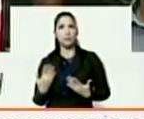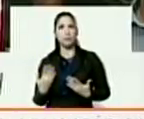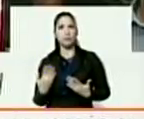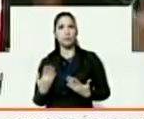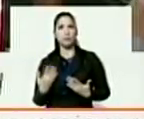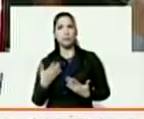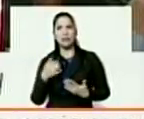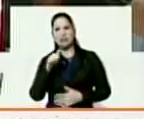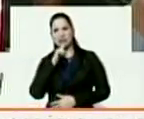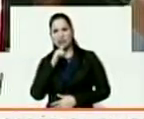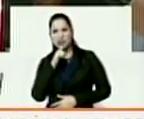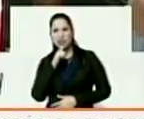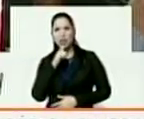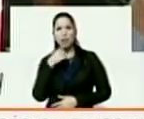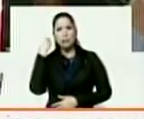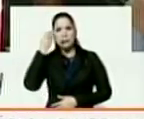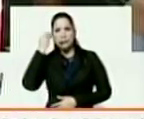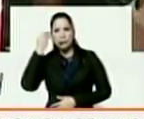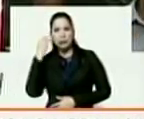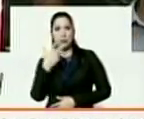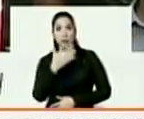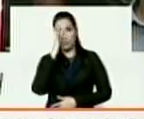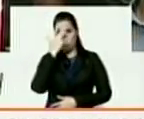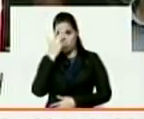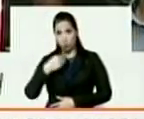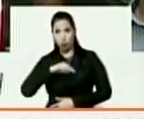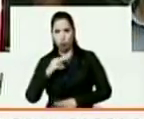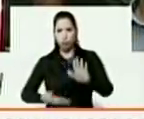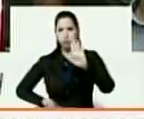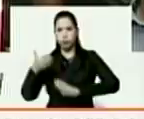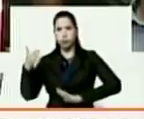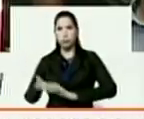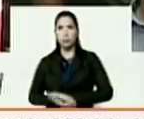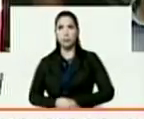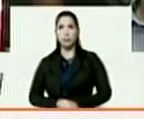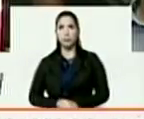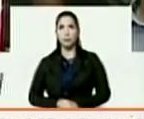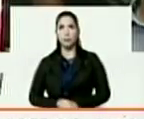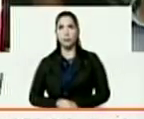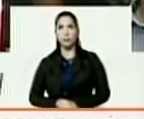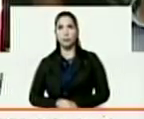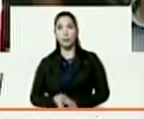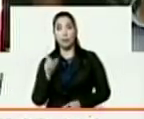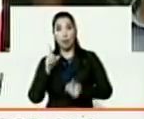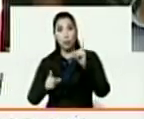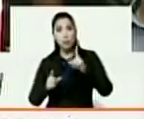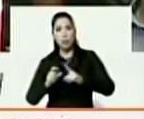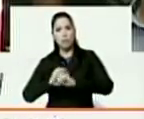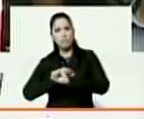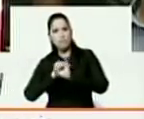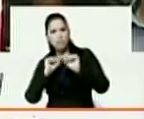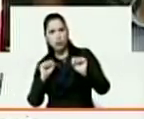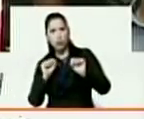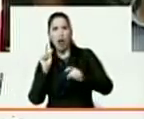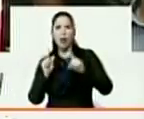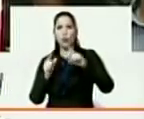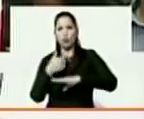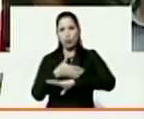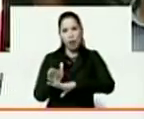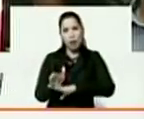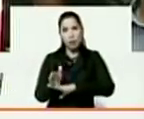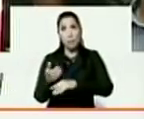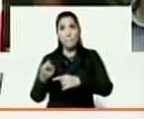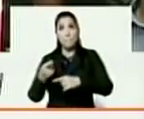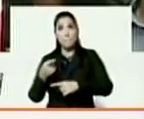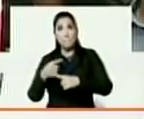lo suyo tales de febrero salimos nosotros algunos más temprano otro más tarde el inicio